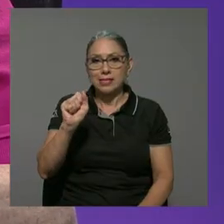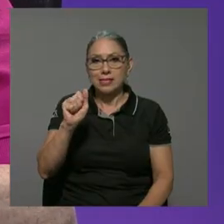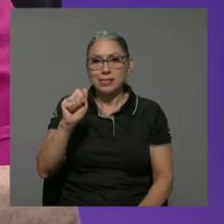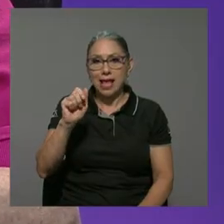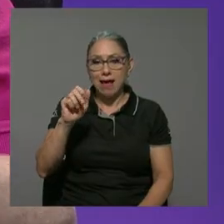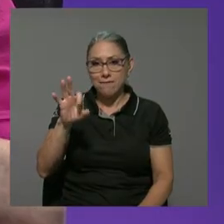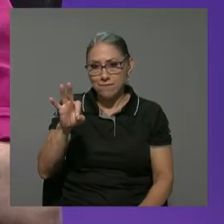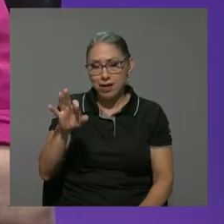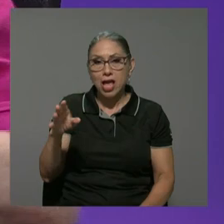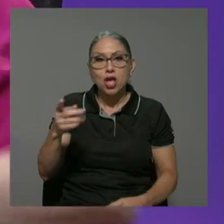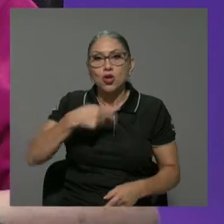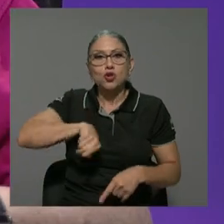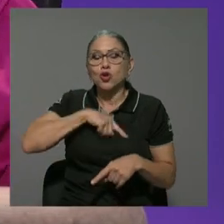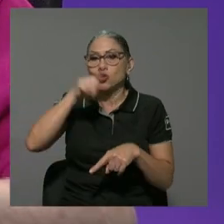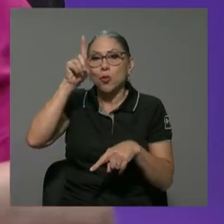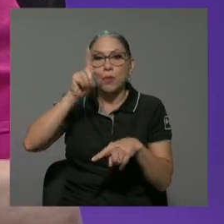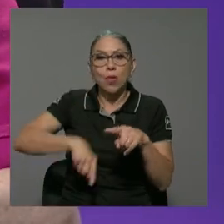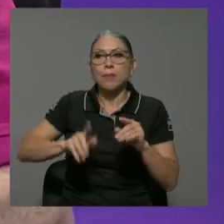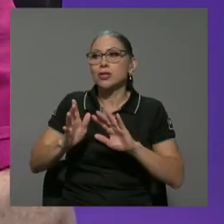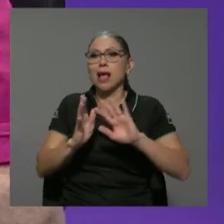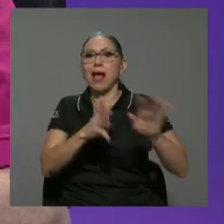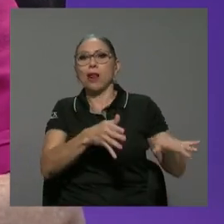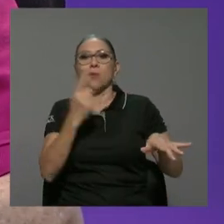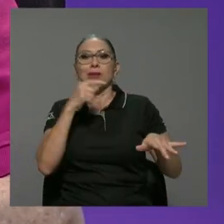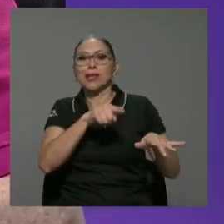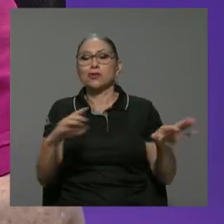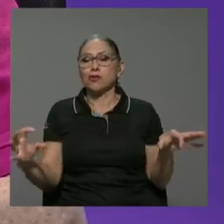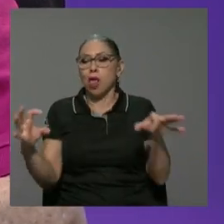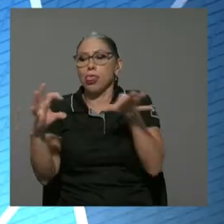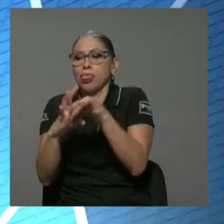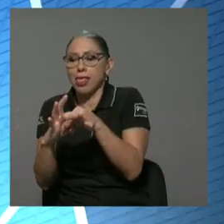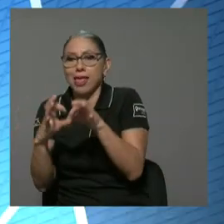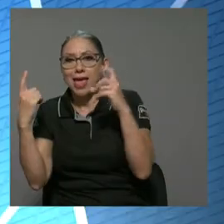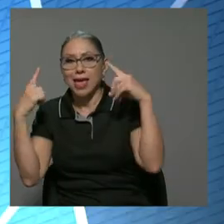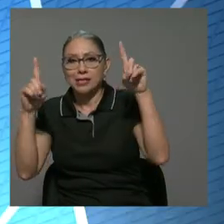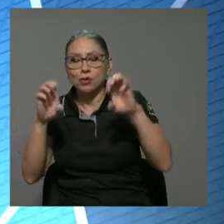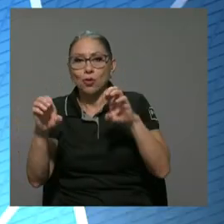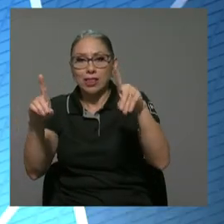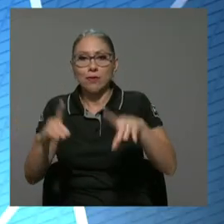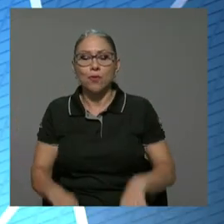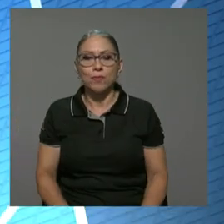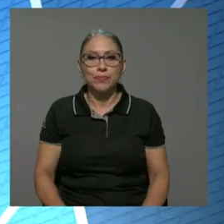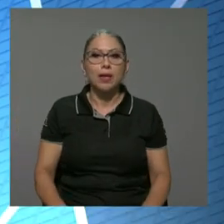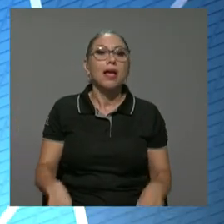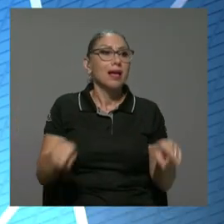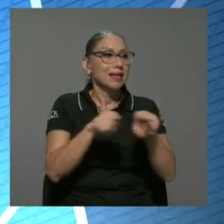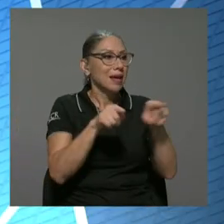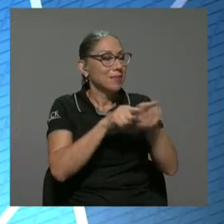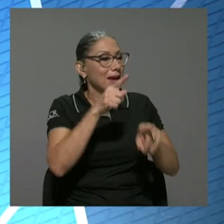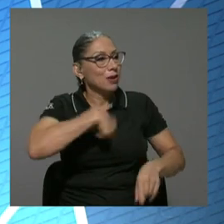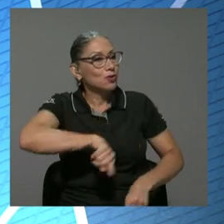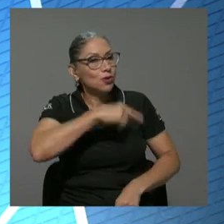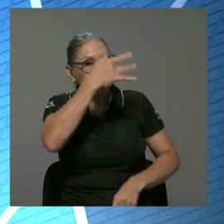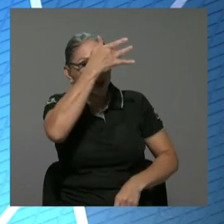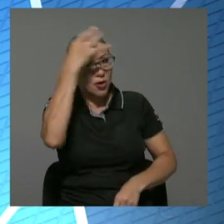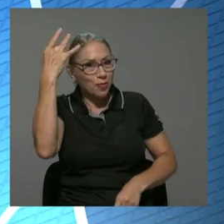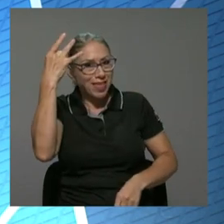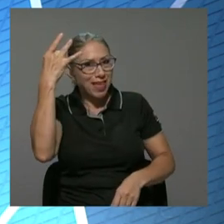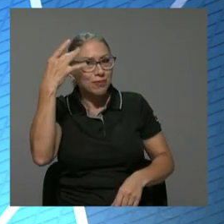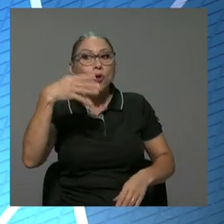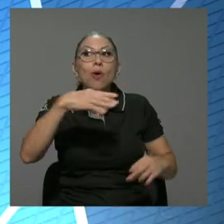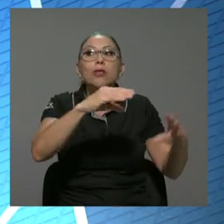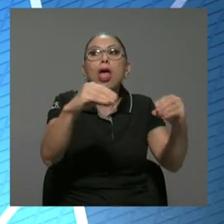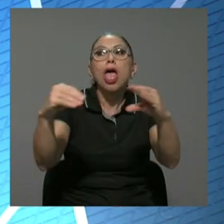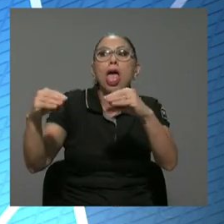es concomitante al éxito educativo. Claro, es que se nos olvida, ¿verdad? Concentran también la retórica en contra de las universidades,